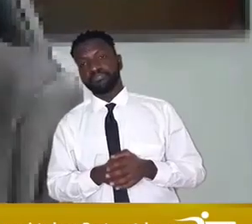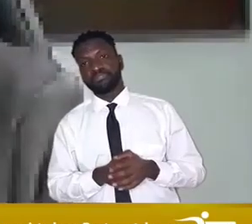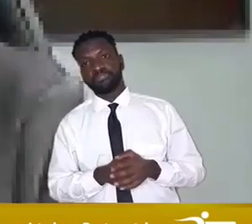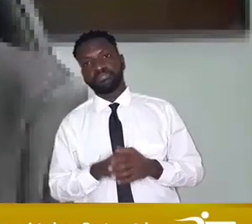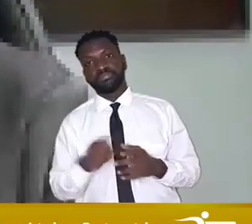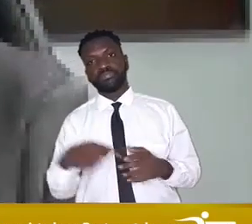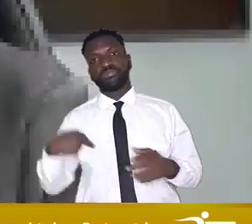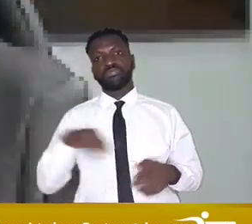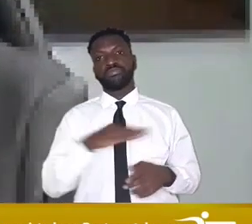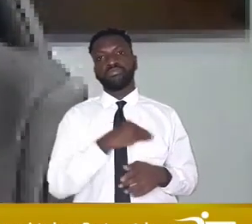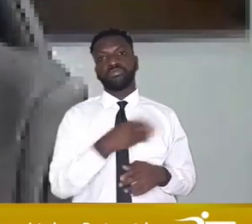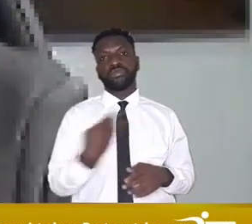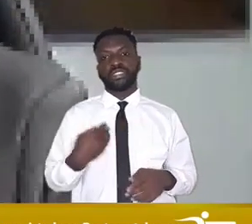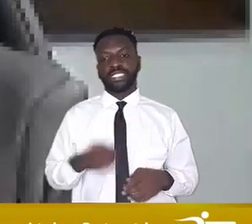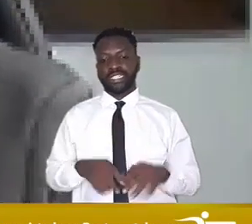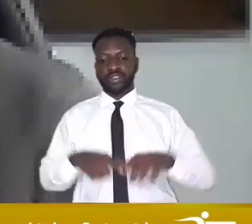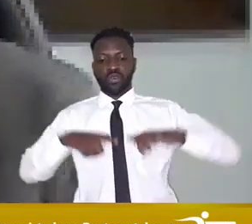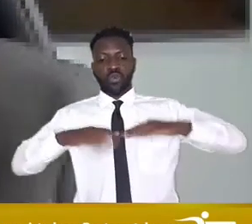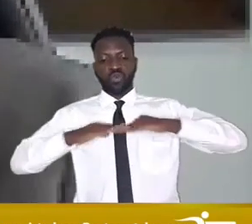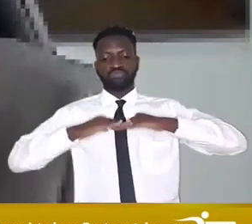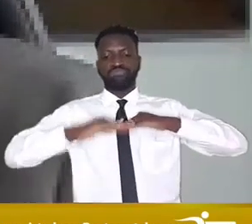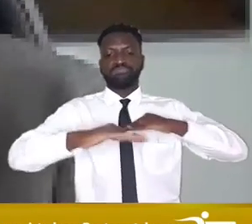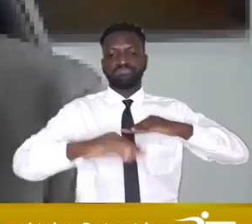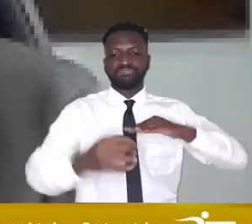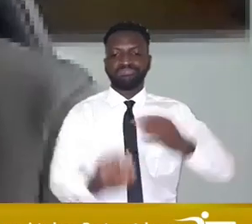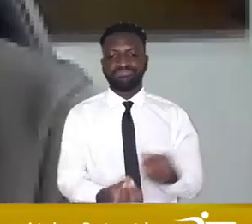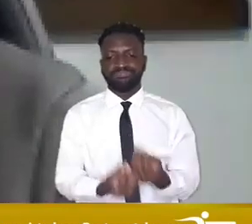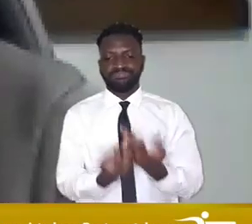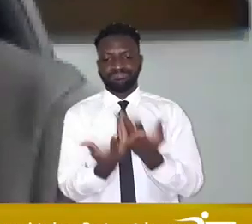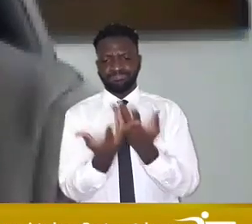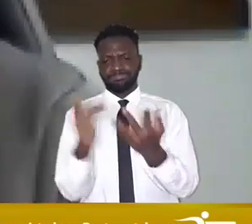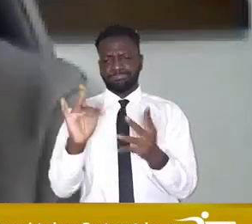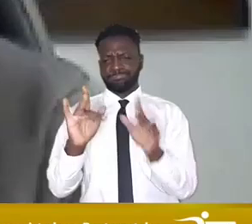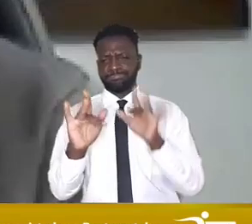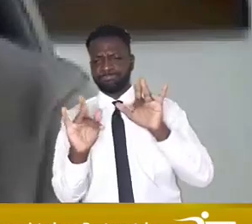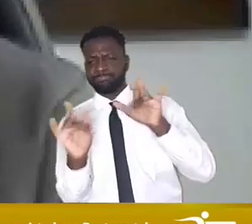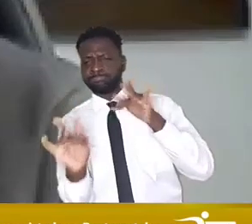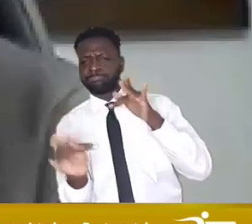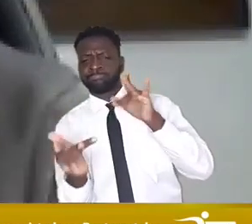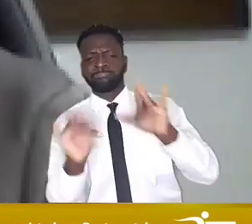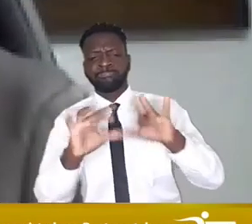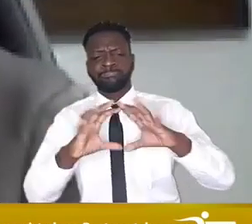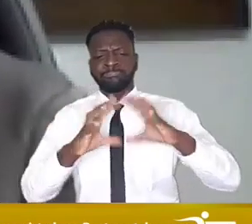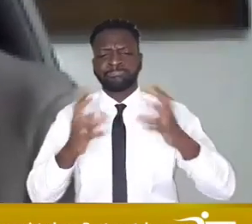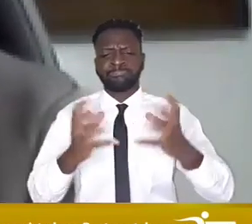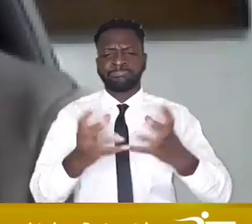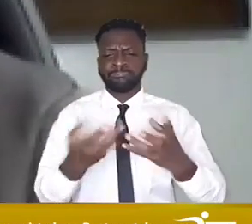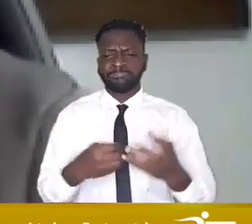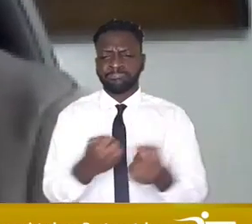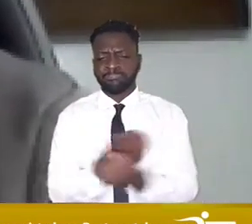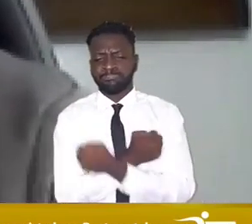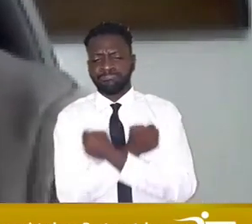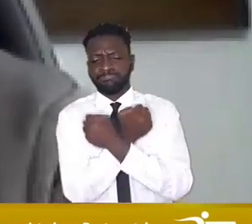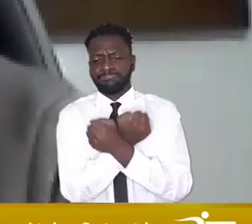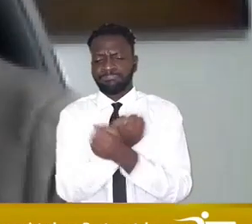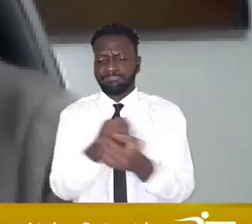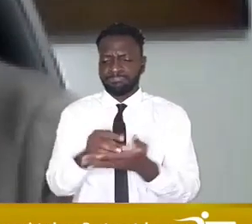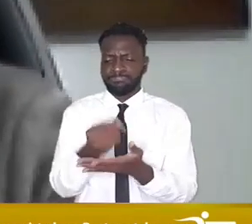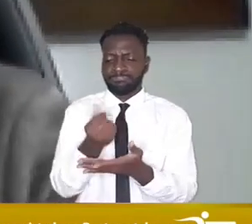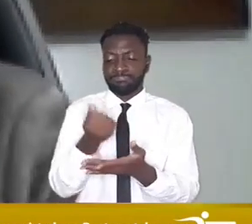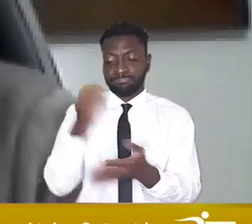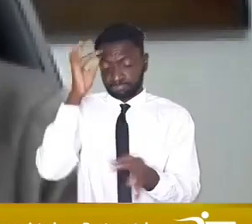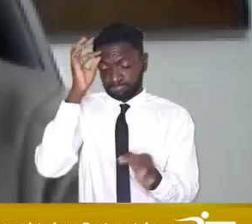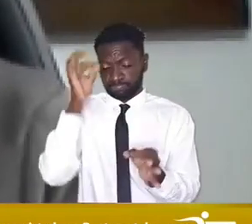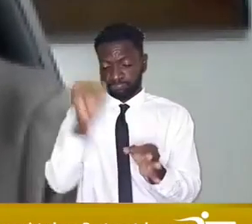un campo lleno de espinos y lleno de cuidados del mundo y de amor a las riquezas donde la fe no